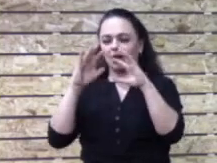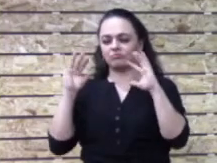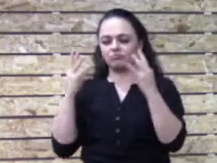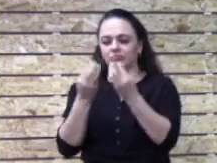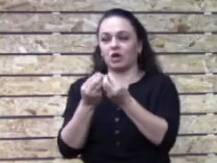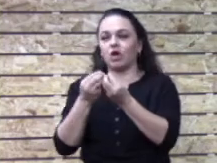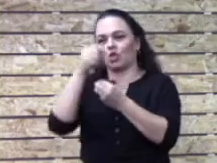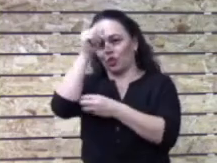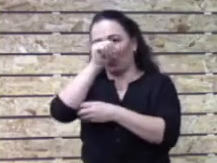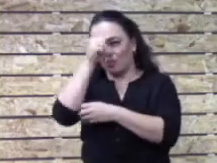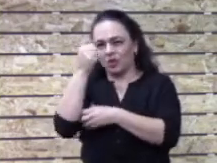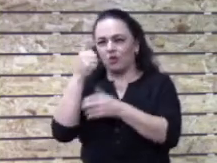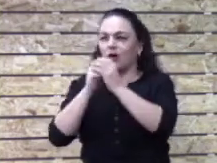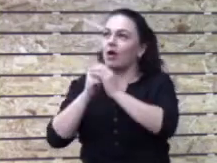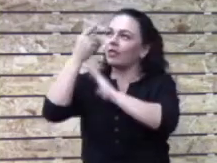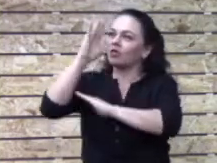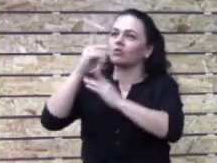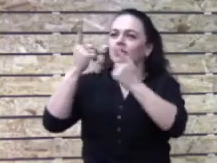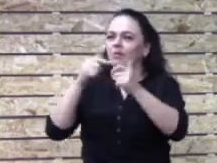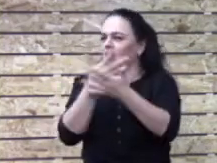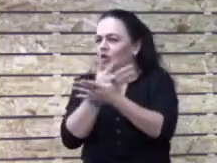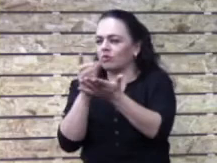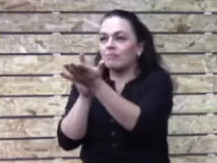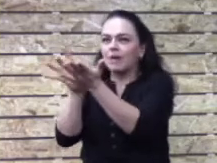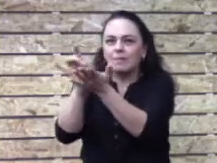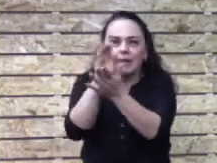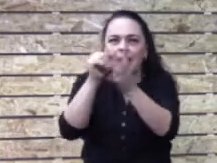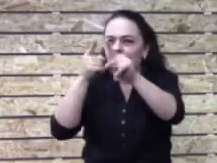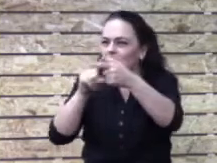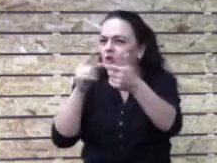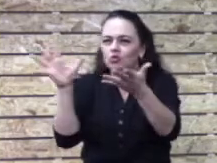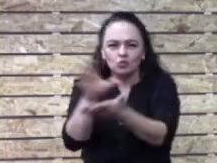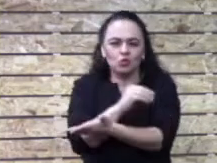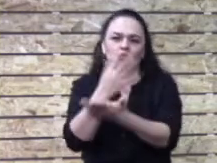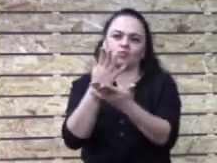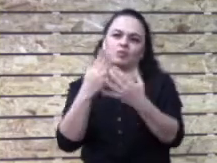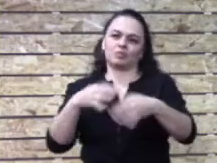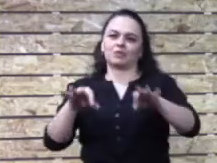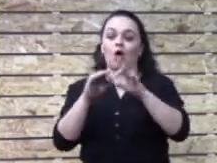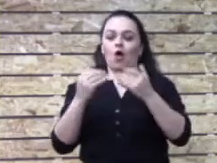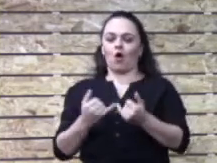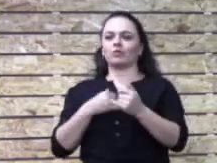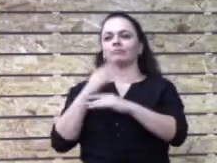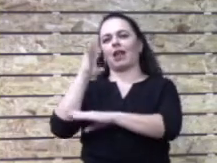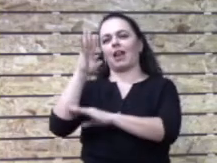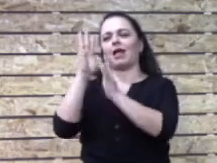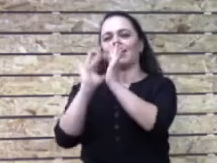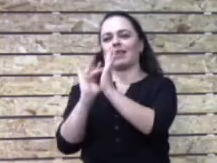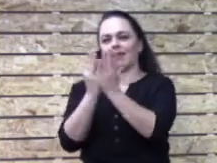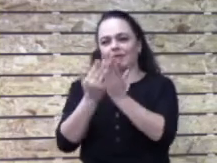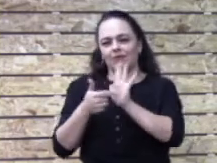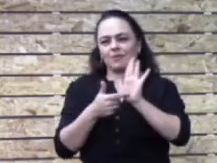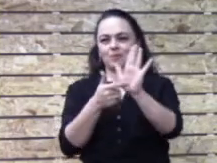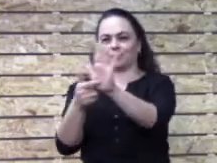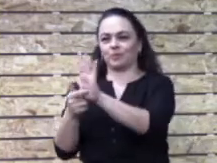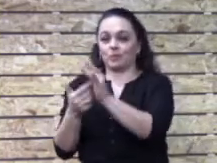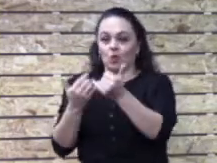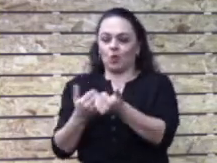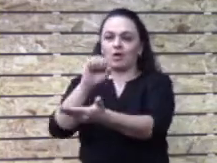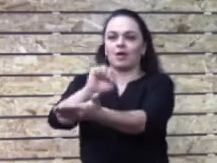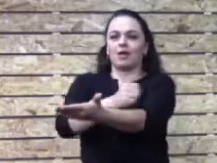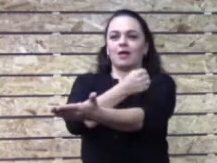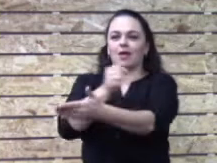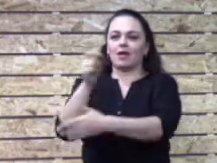a sus familiares y amigos. Bueno, sin más preámbulos, quiero compartir con ustedes la palabra del Señor. Un salmo para